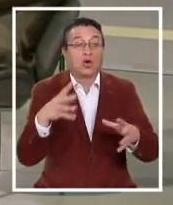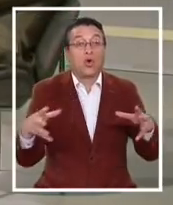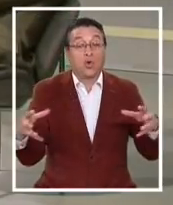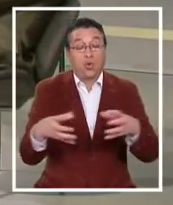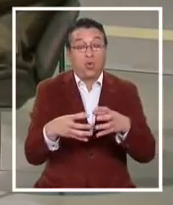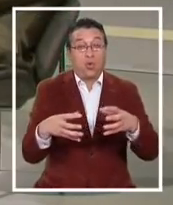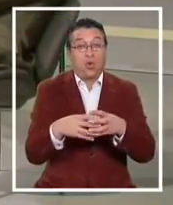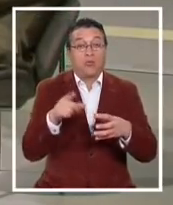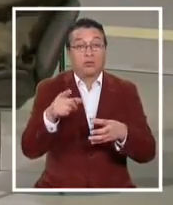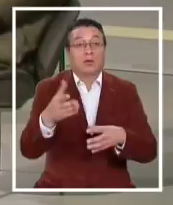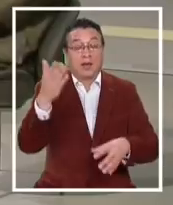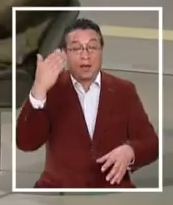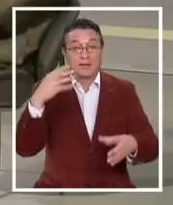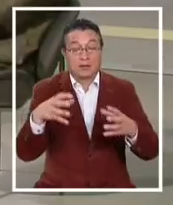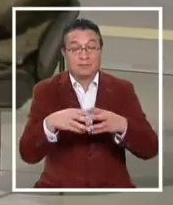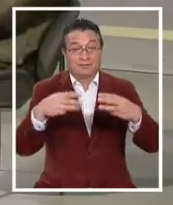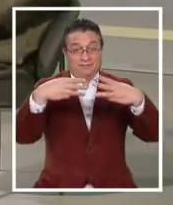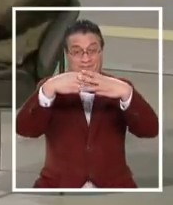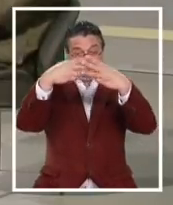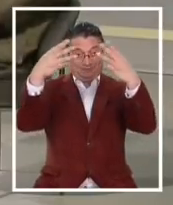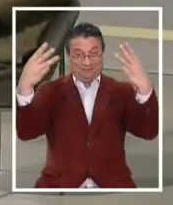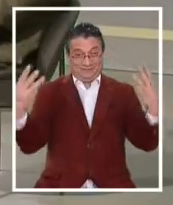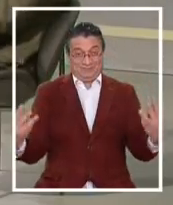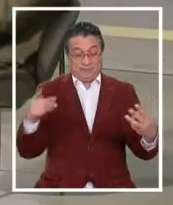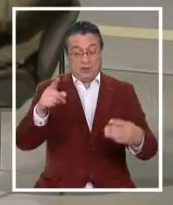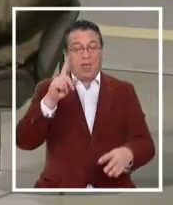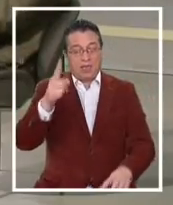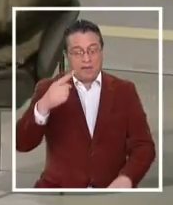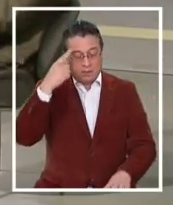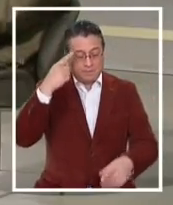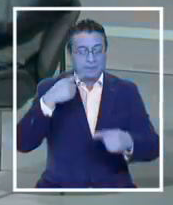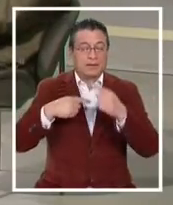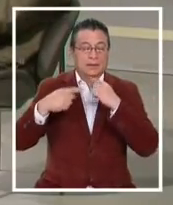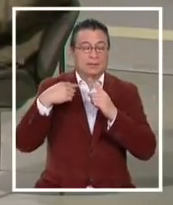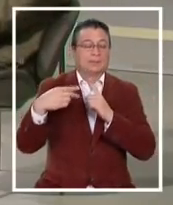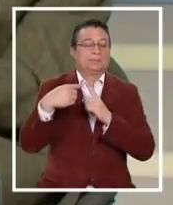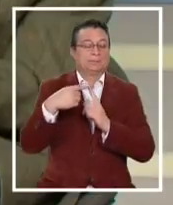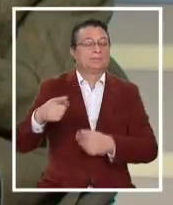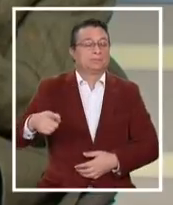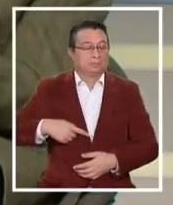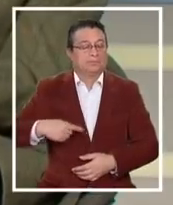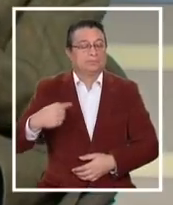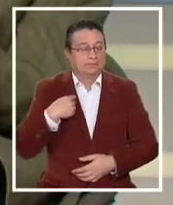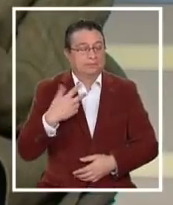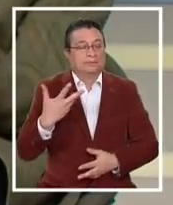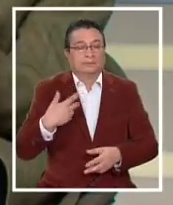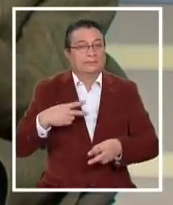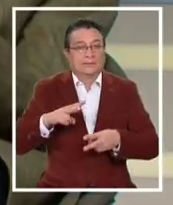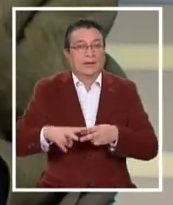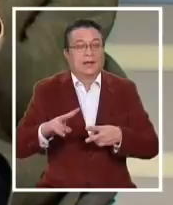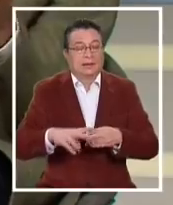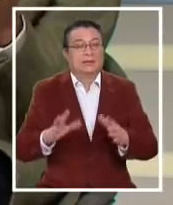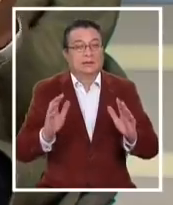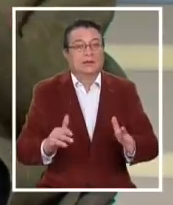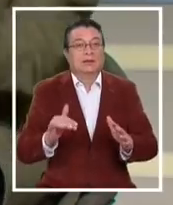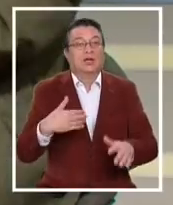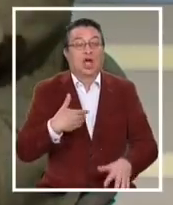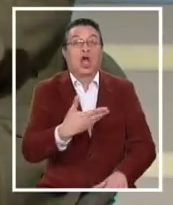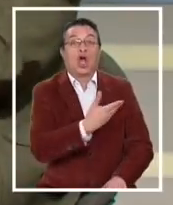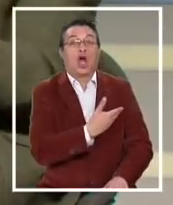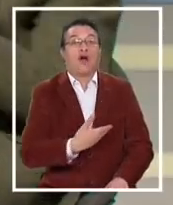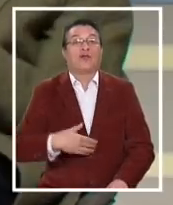que conformaron los gobiernos de la Concertación tienen que hacer un mea culpa por lo que se hizo y que prácticamente fueron